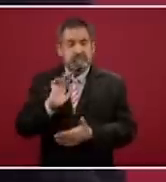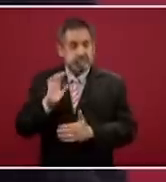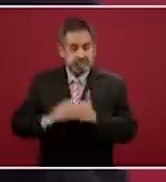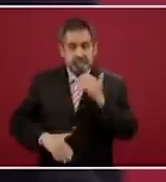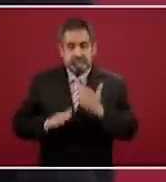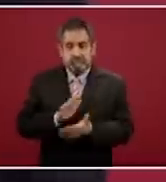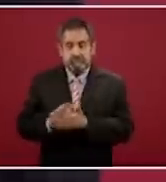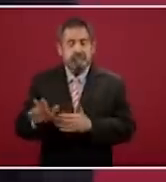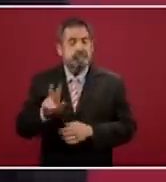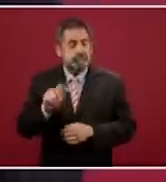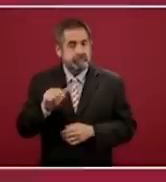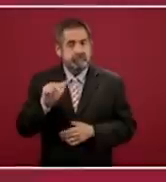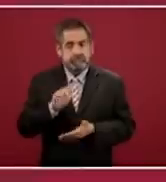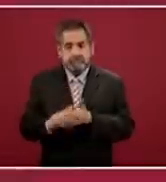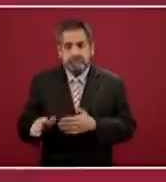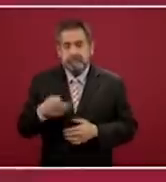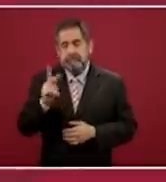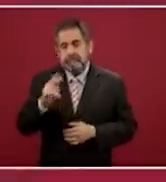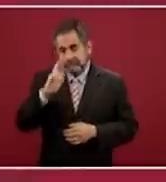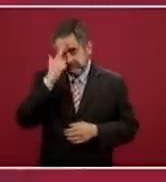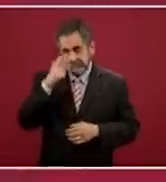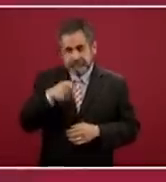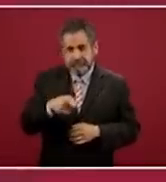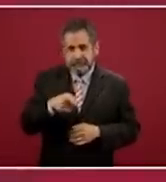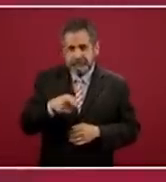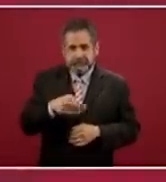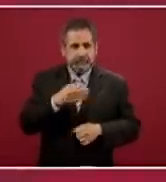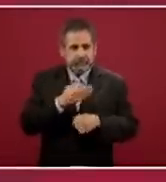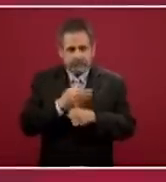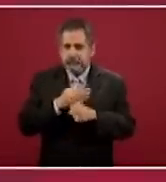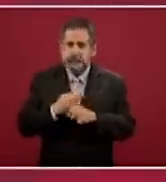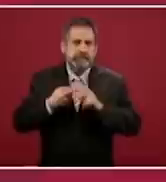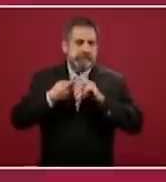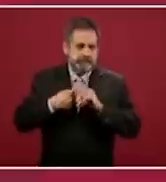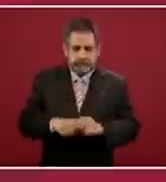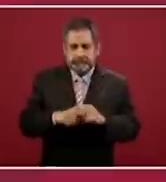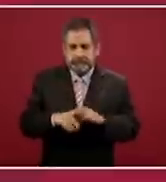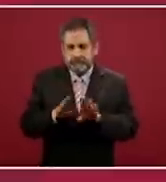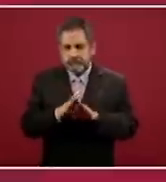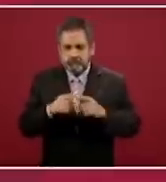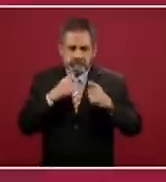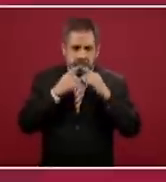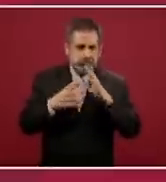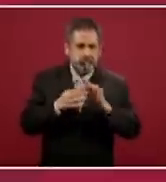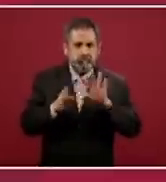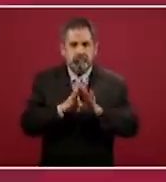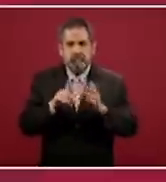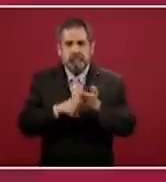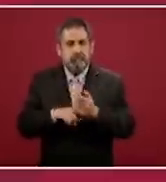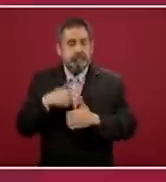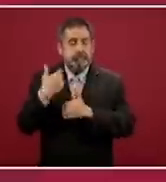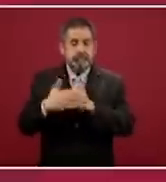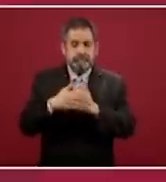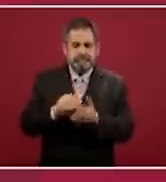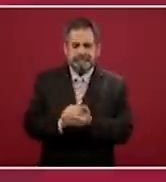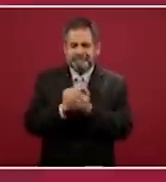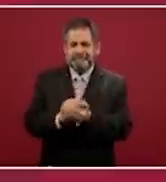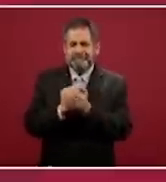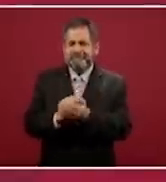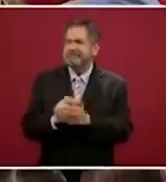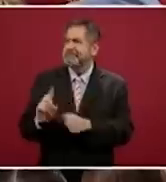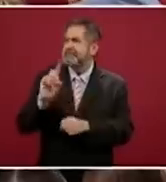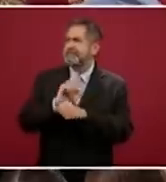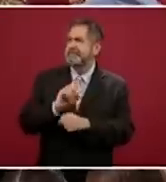pero recuerden que estamos iniciando y como viene un sorteo del